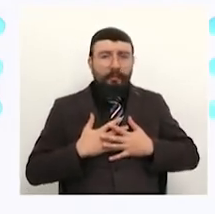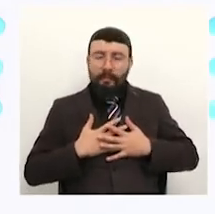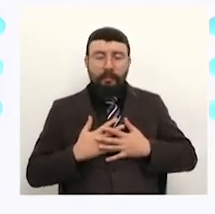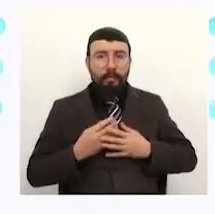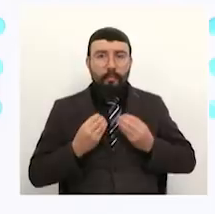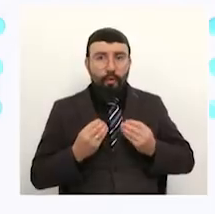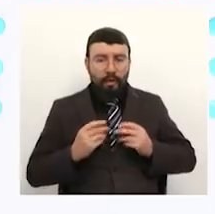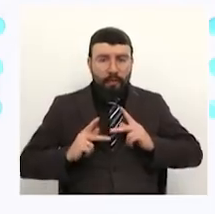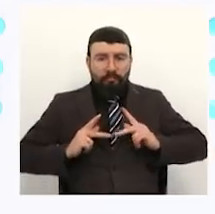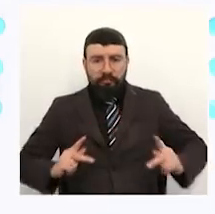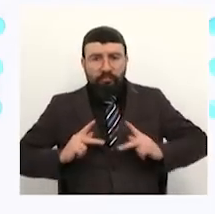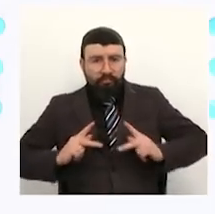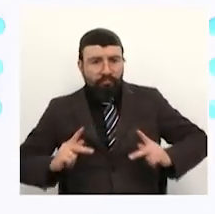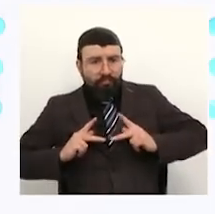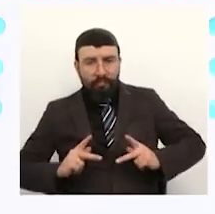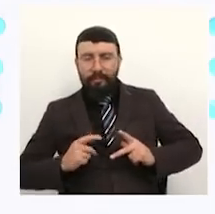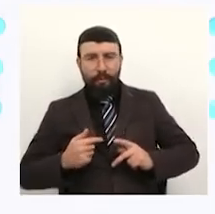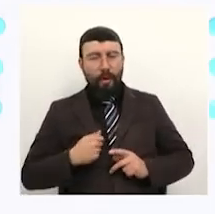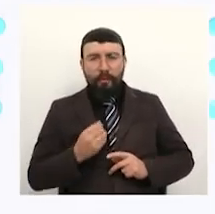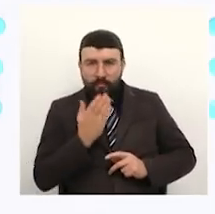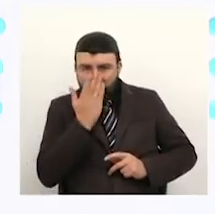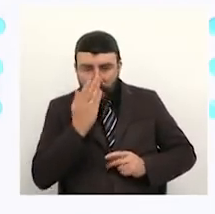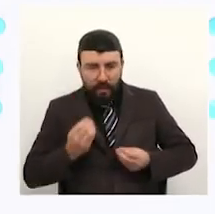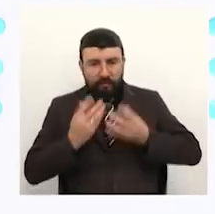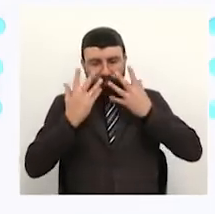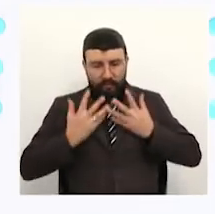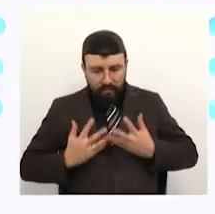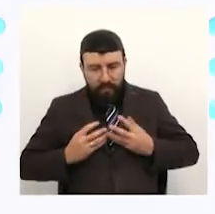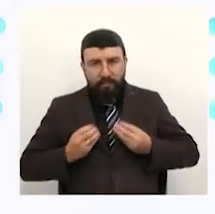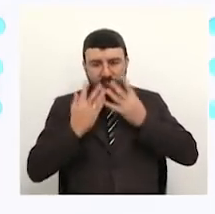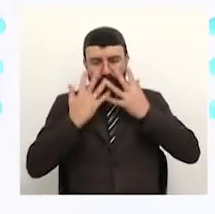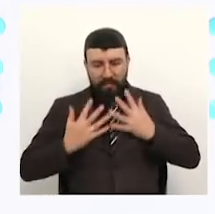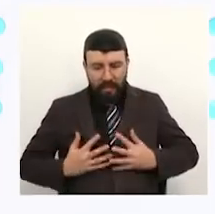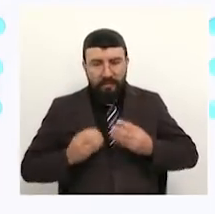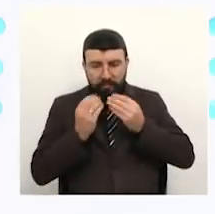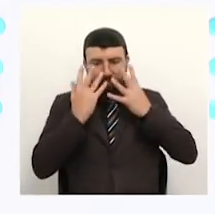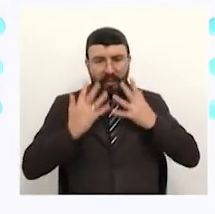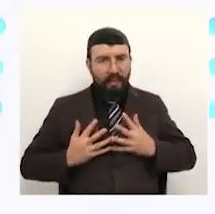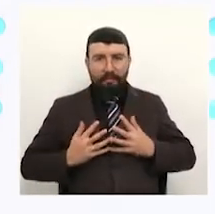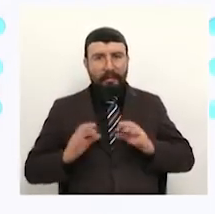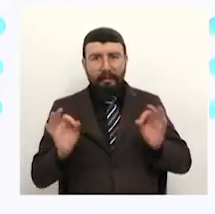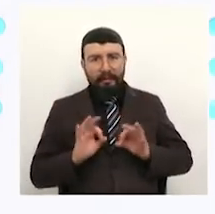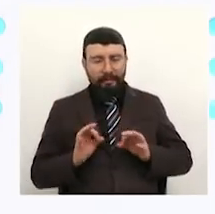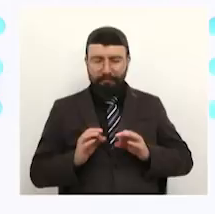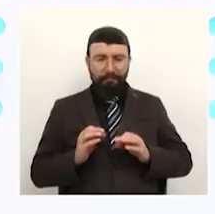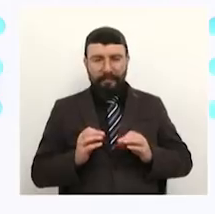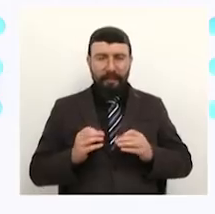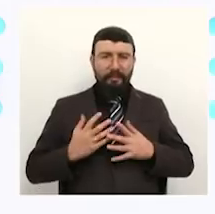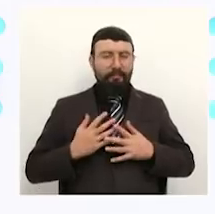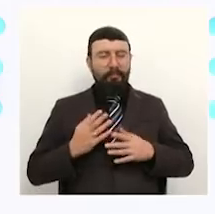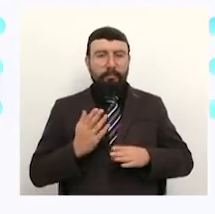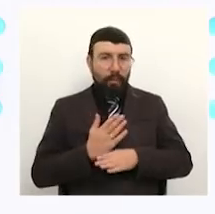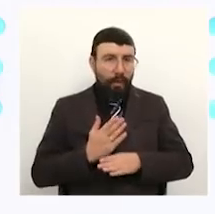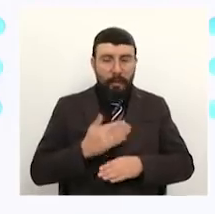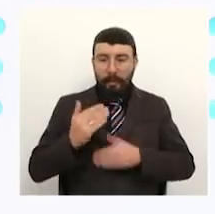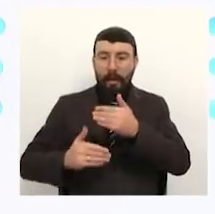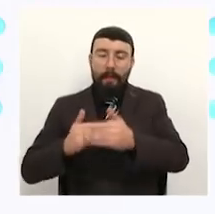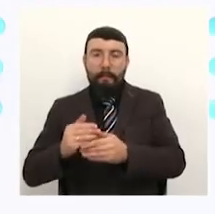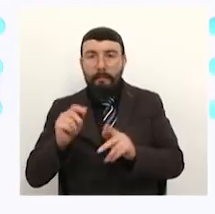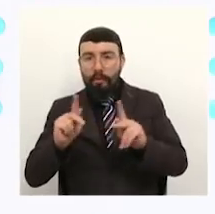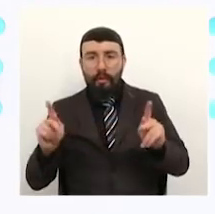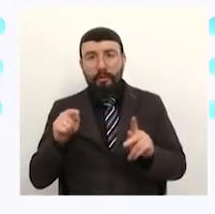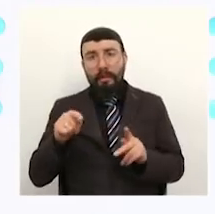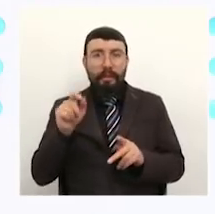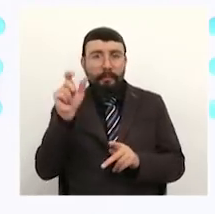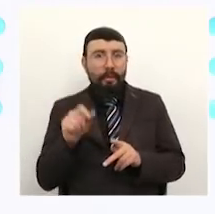ventilatorio y el intercambio de los gases que hacemos hallar la respiración hace que uno tenga unas consecuencias y es que la gente puede inclusive